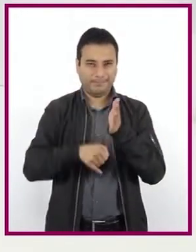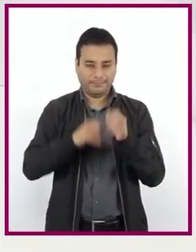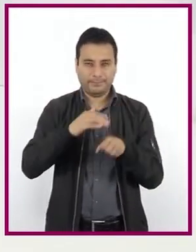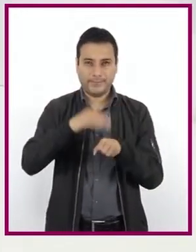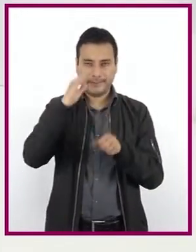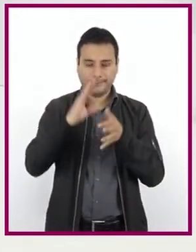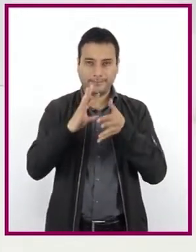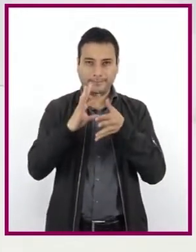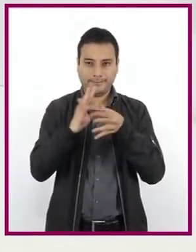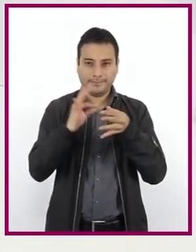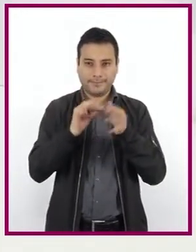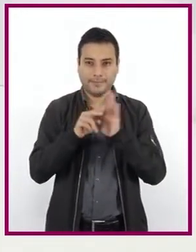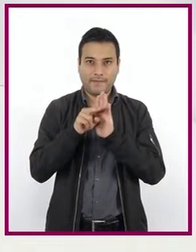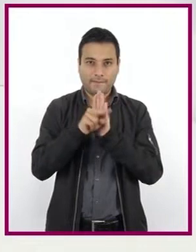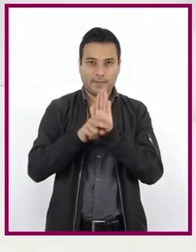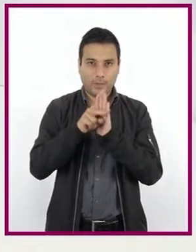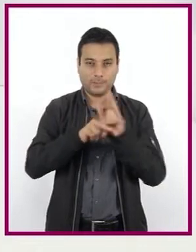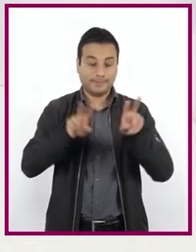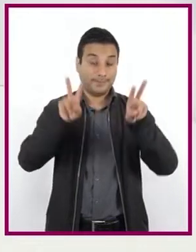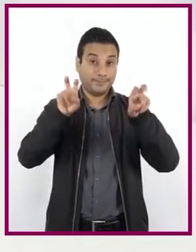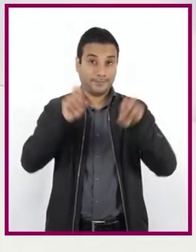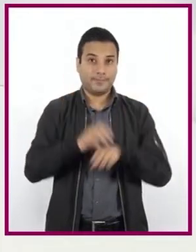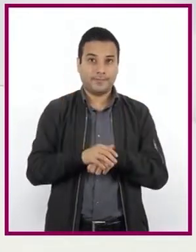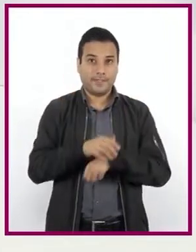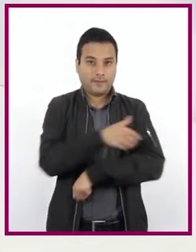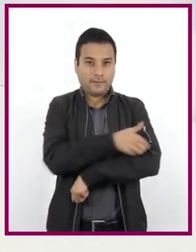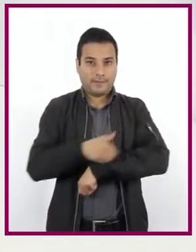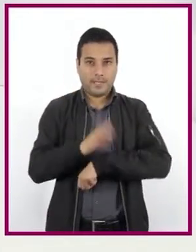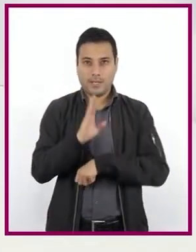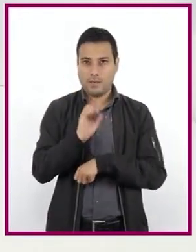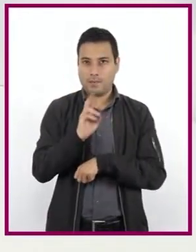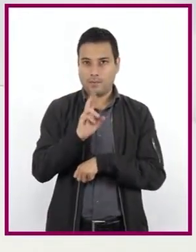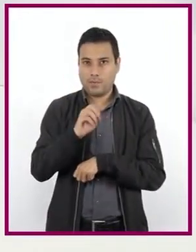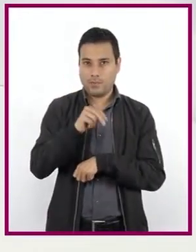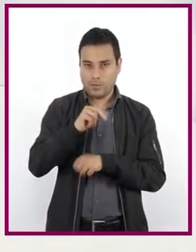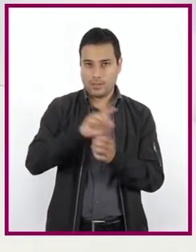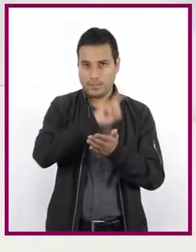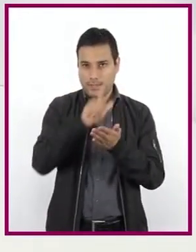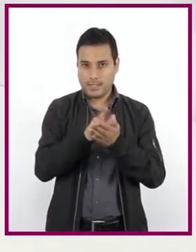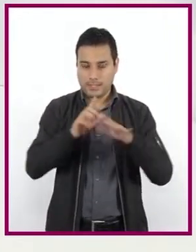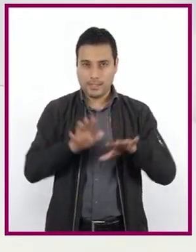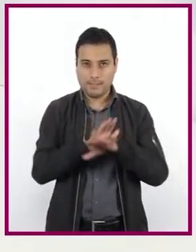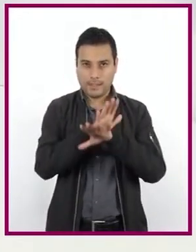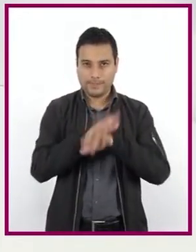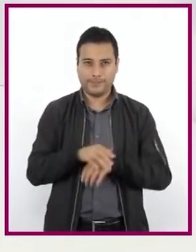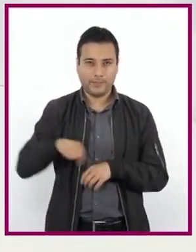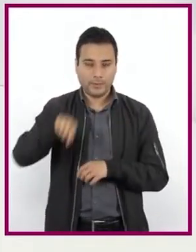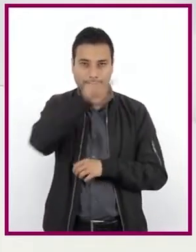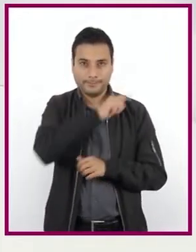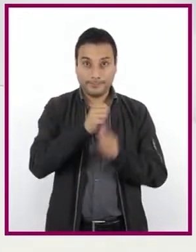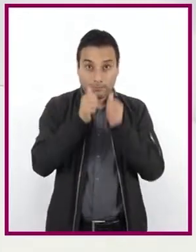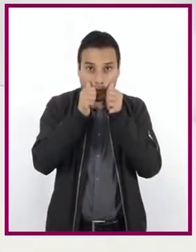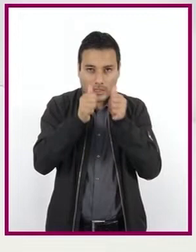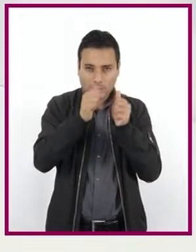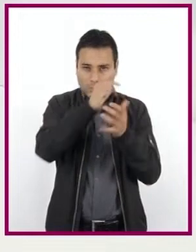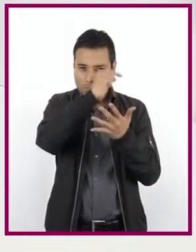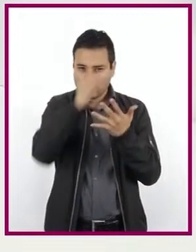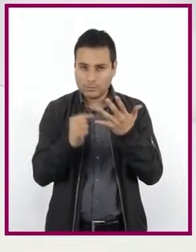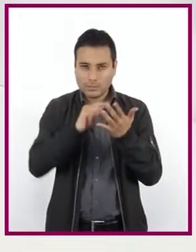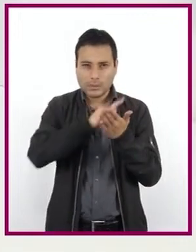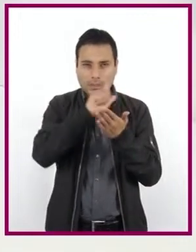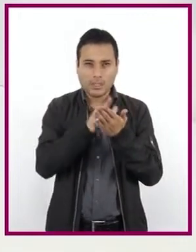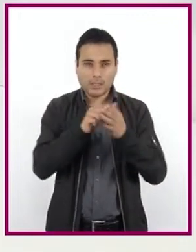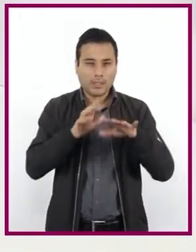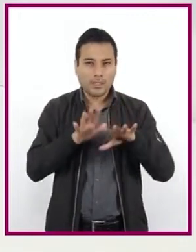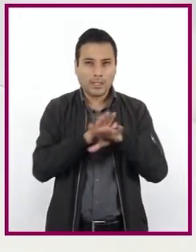video titulado Las reformas borbónicas. Presten atención a las reformas que se realizaron en